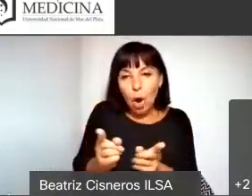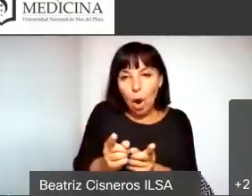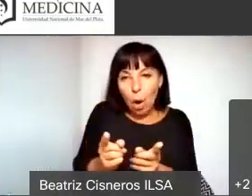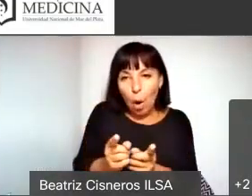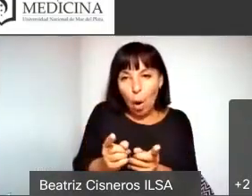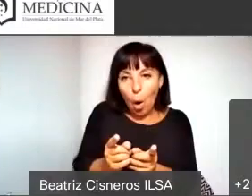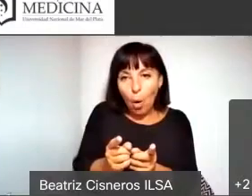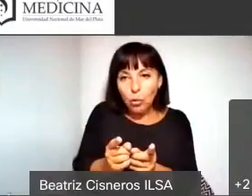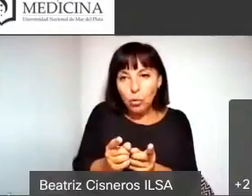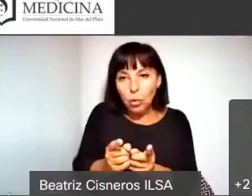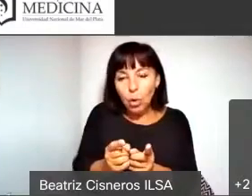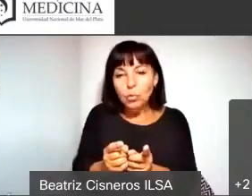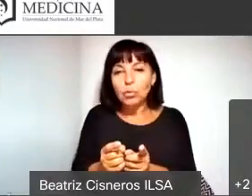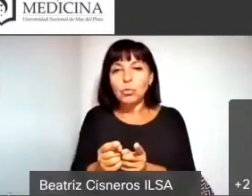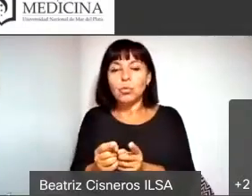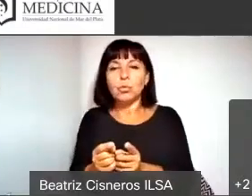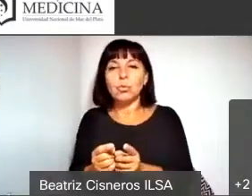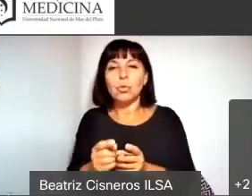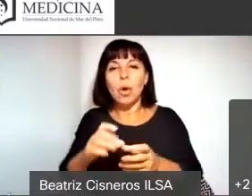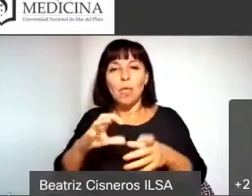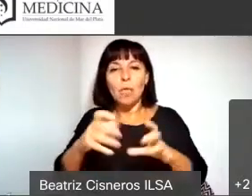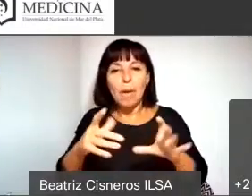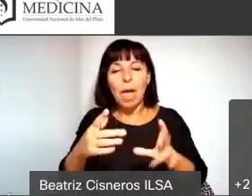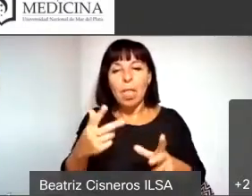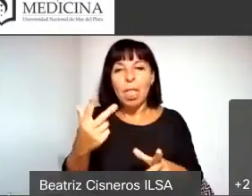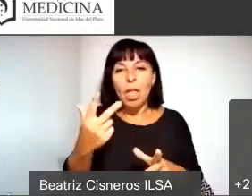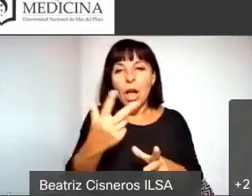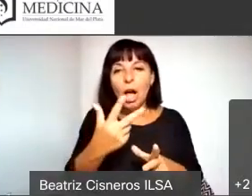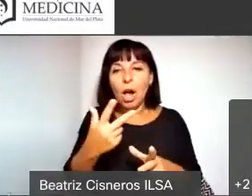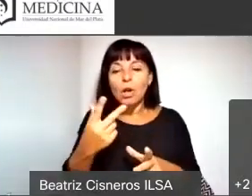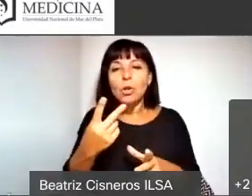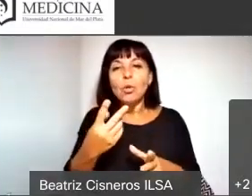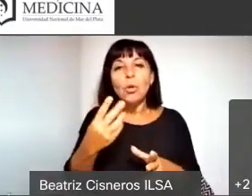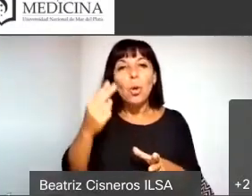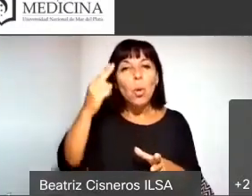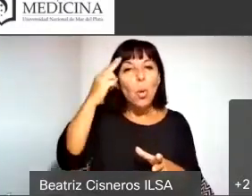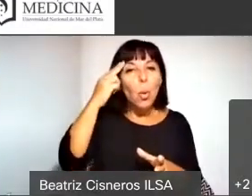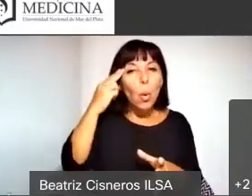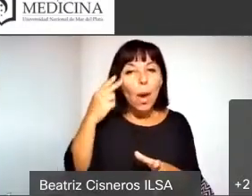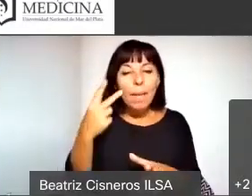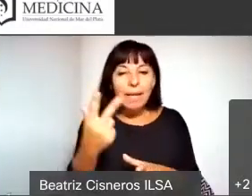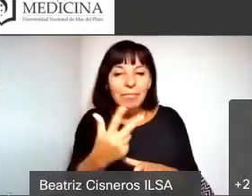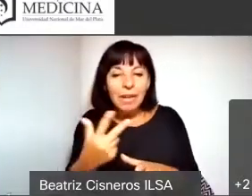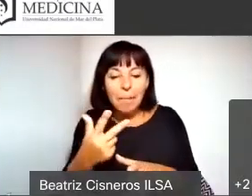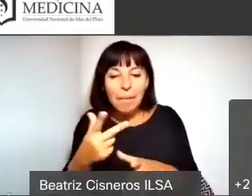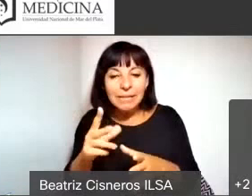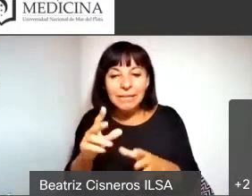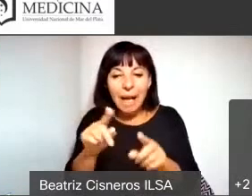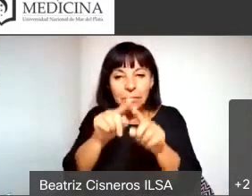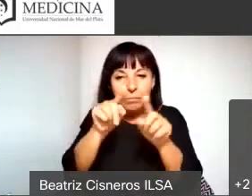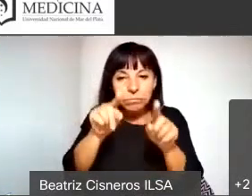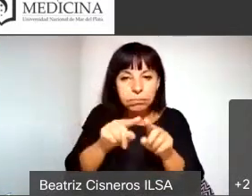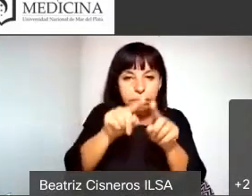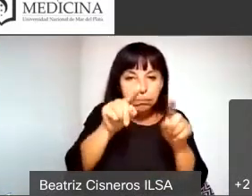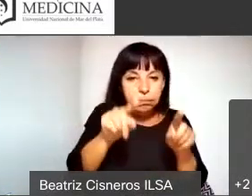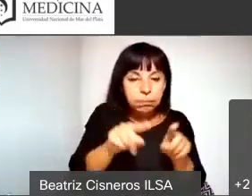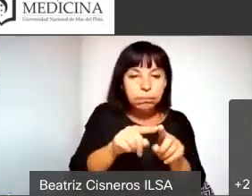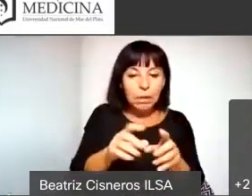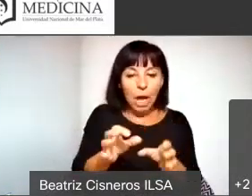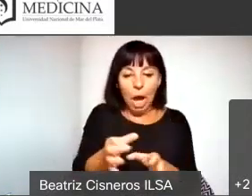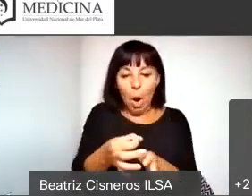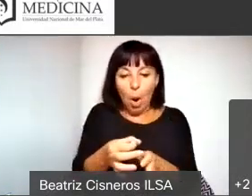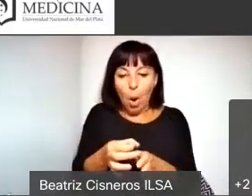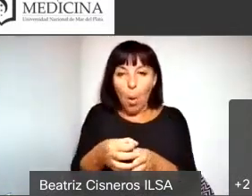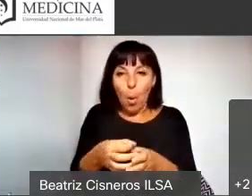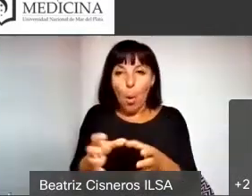están formados por tripletes, por 9 tripletes en forma de anillo unidos a una estructura central a modo